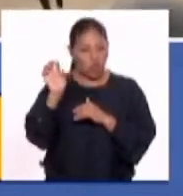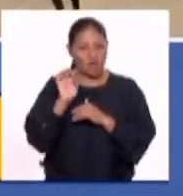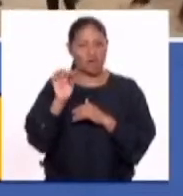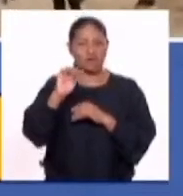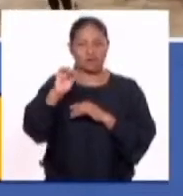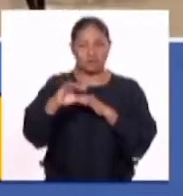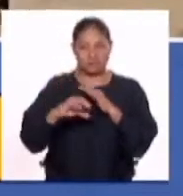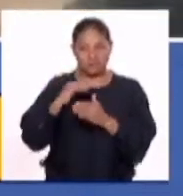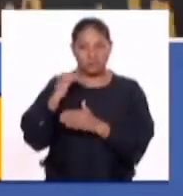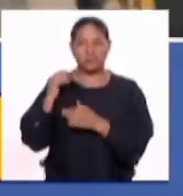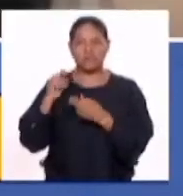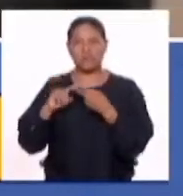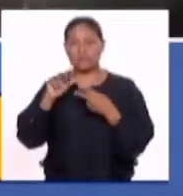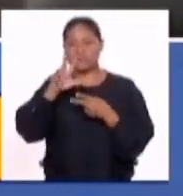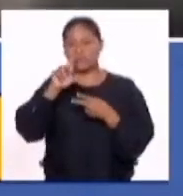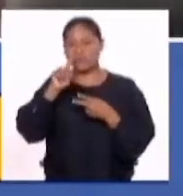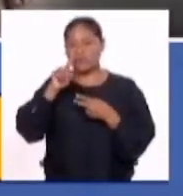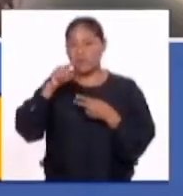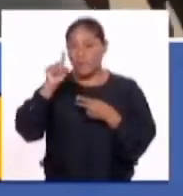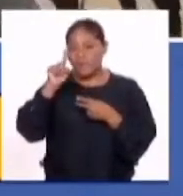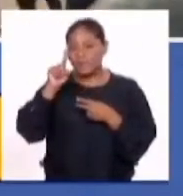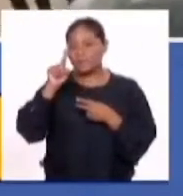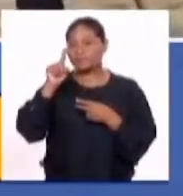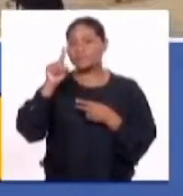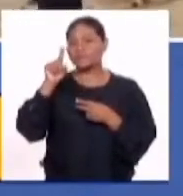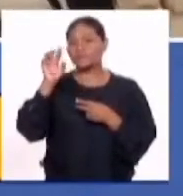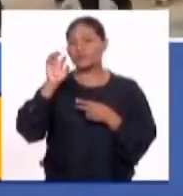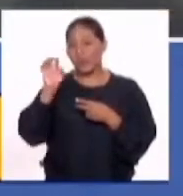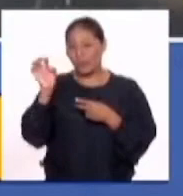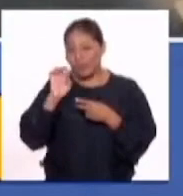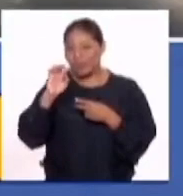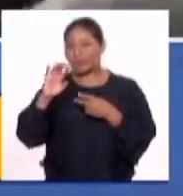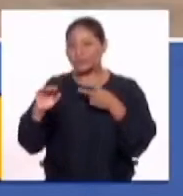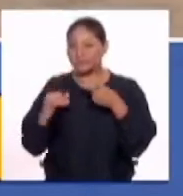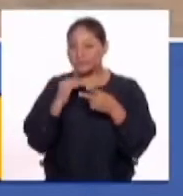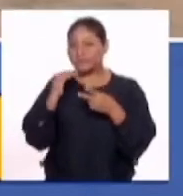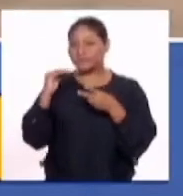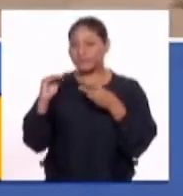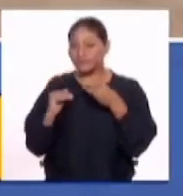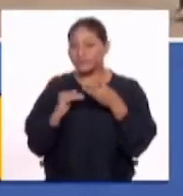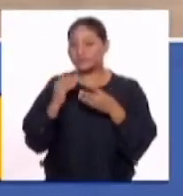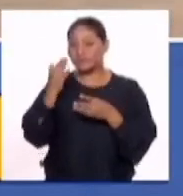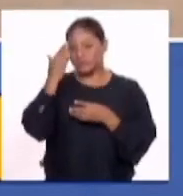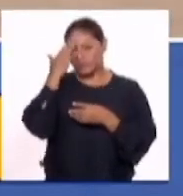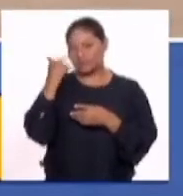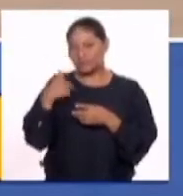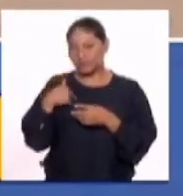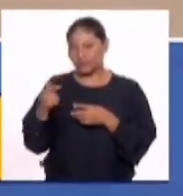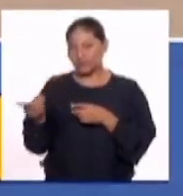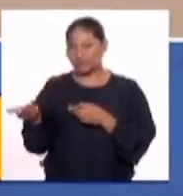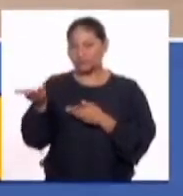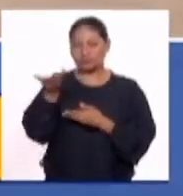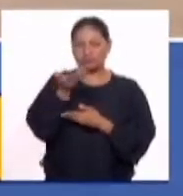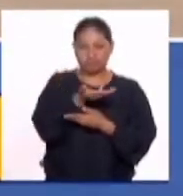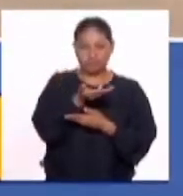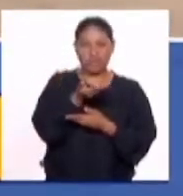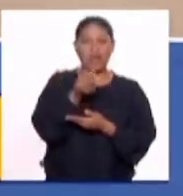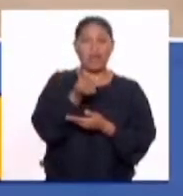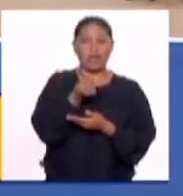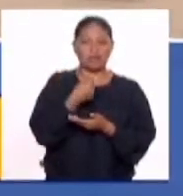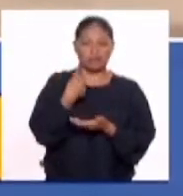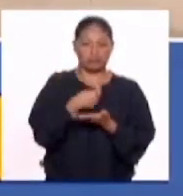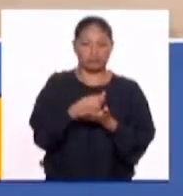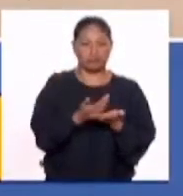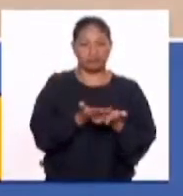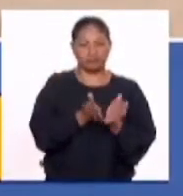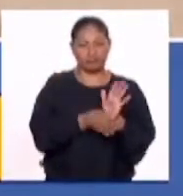sobre 31.000 millones de dólares, en tanto la inversión chilena en Perú y la peruana en Chile, que se ha incrementado en los